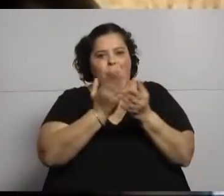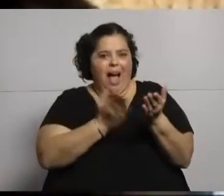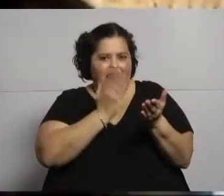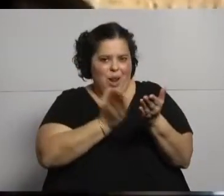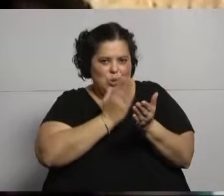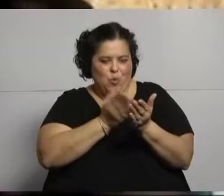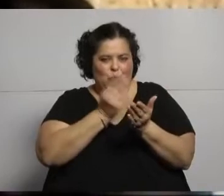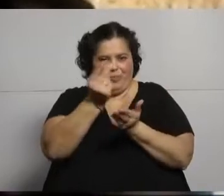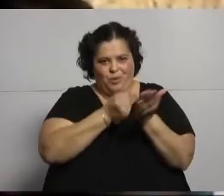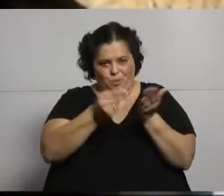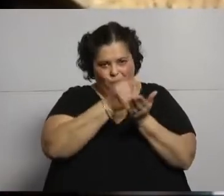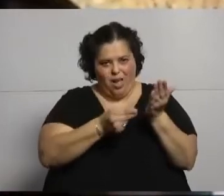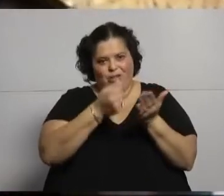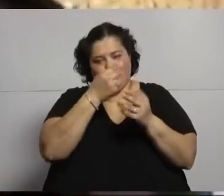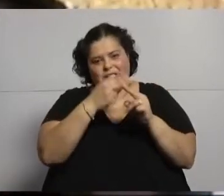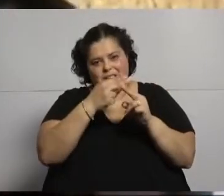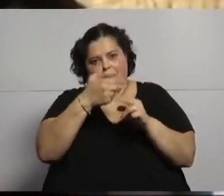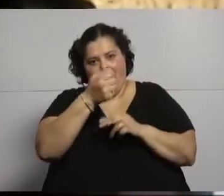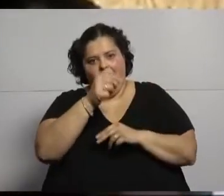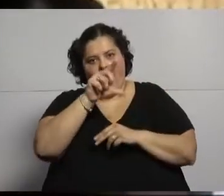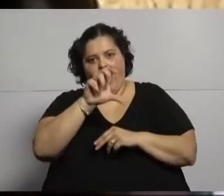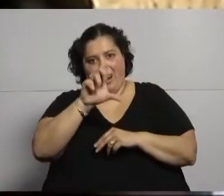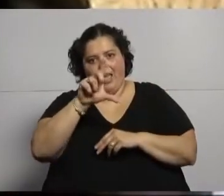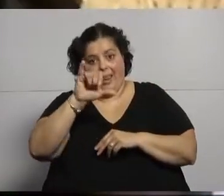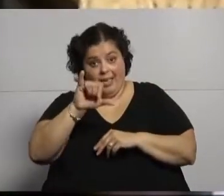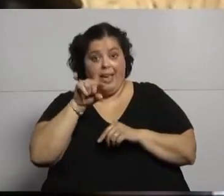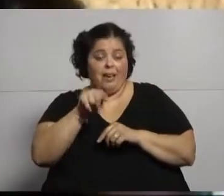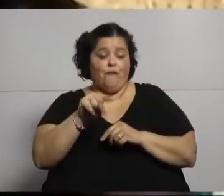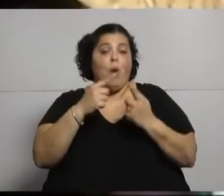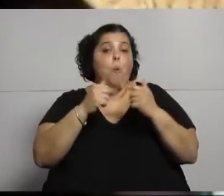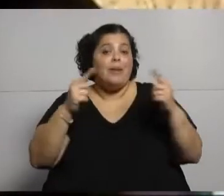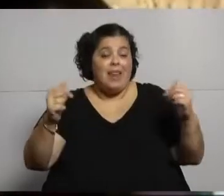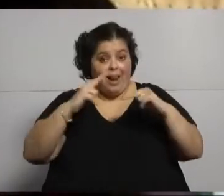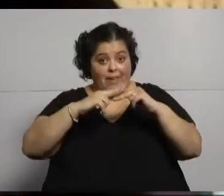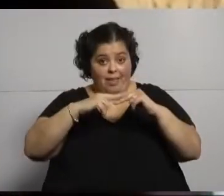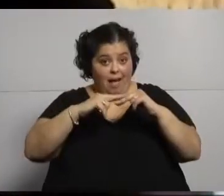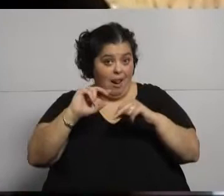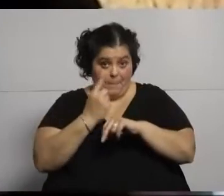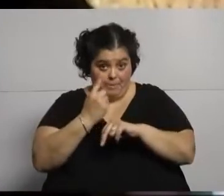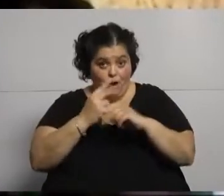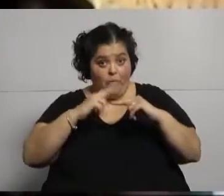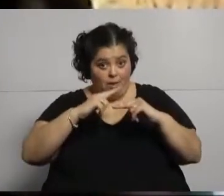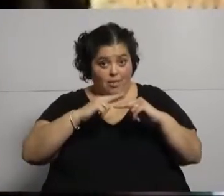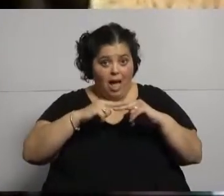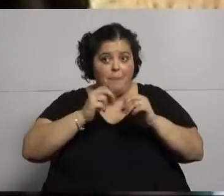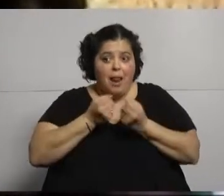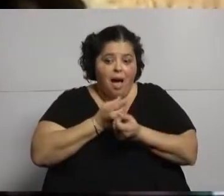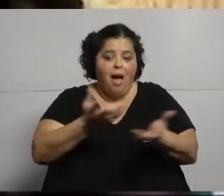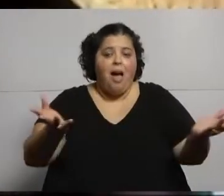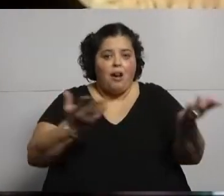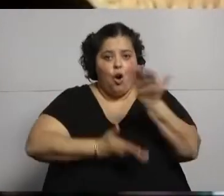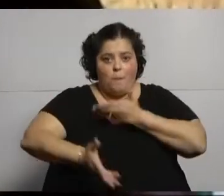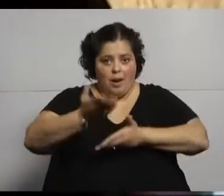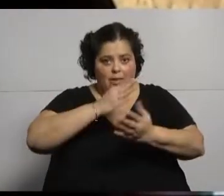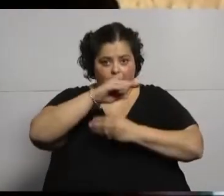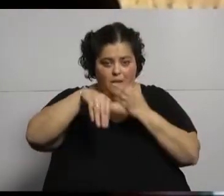Lelí, un material que fue digital en principio para compartir con las familias, porque la vinculación